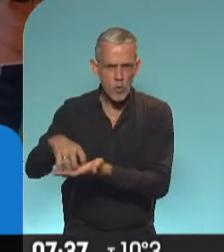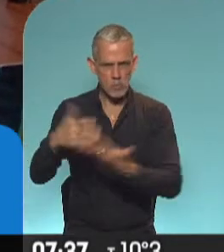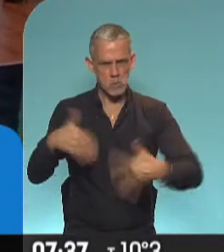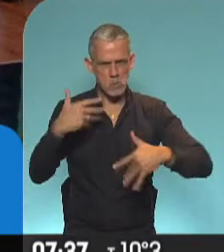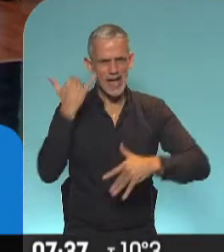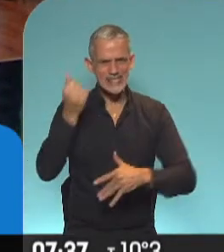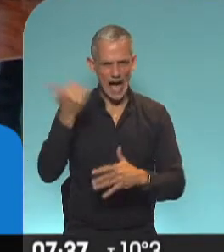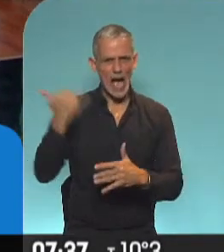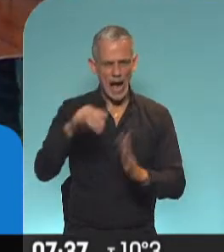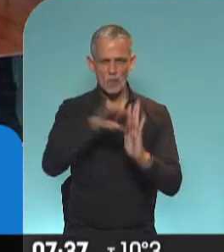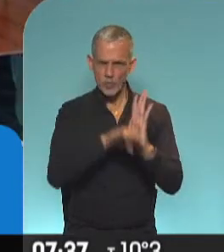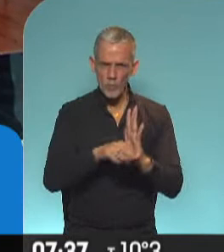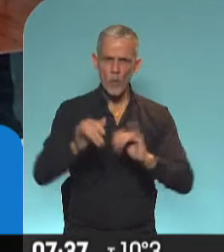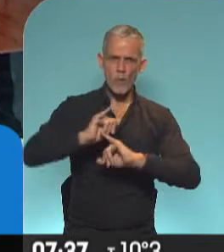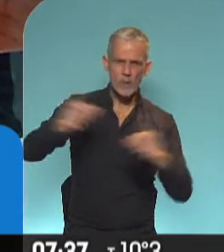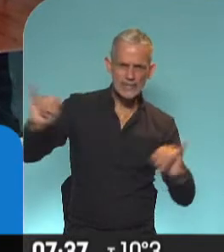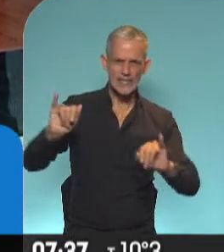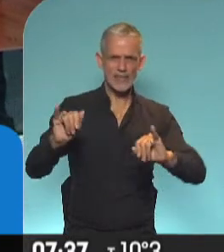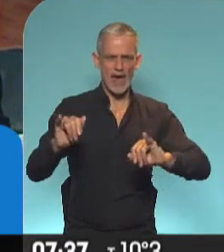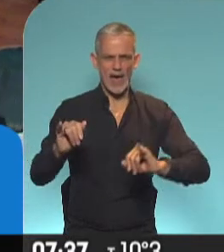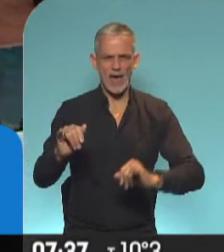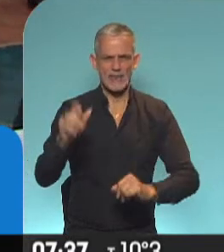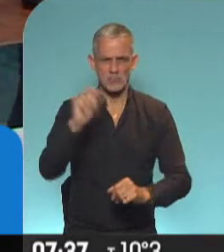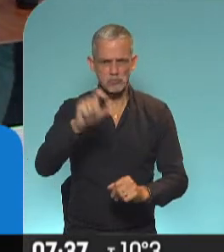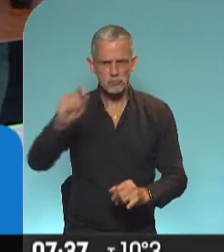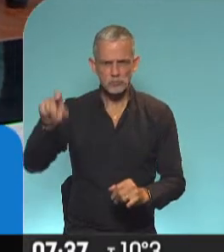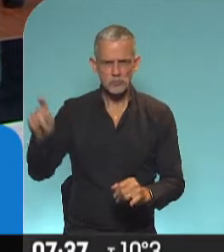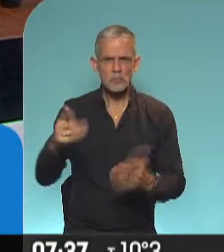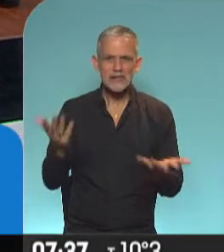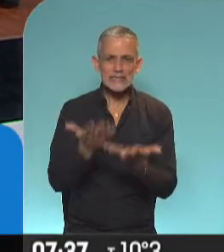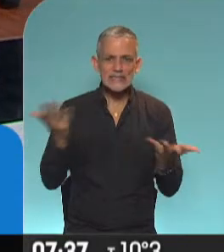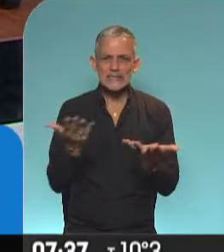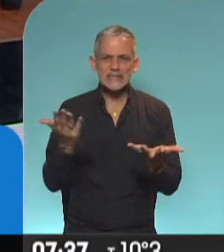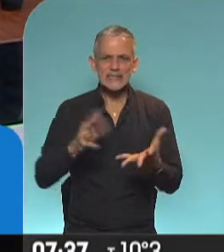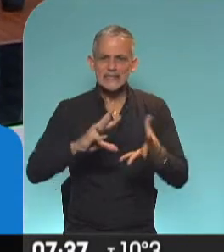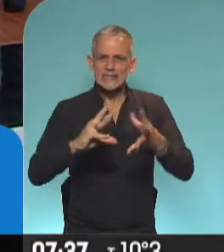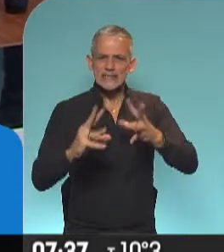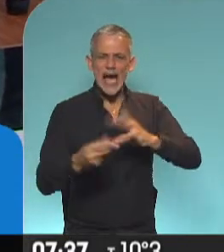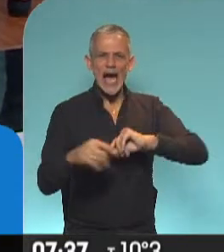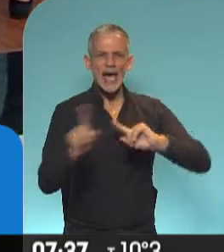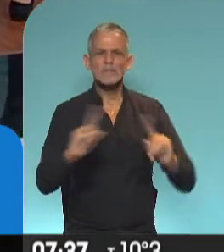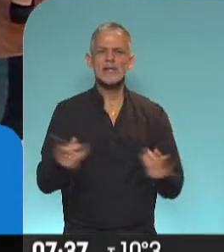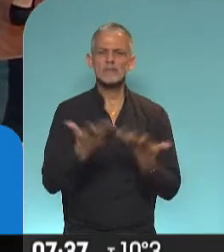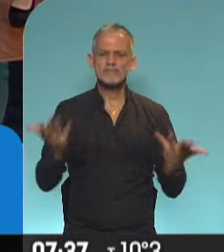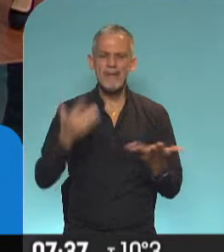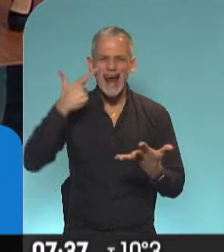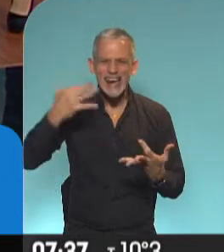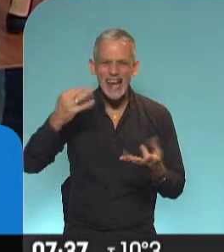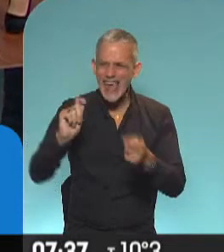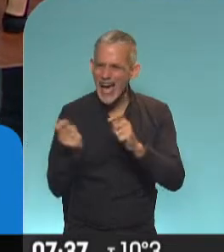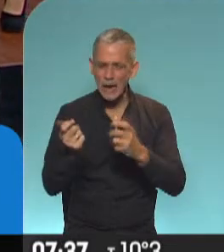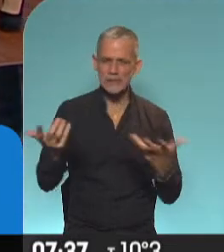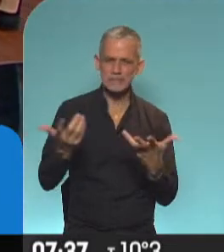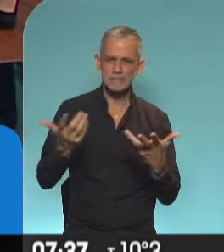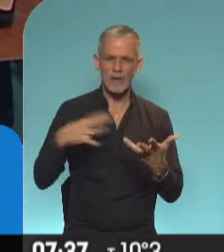ya tienen pautas, que tienen publicidades típicas y características, pero que no se van adaptando a los cambios de la realidad. En